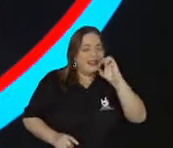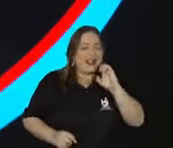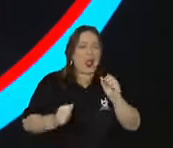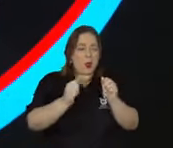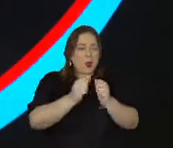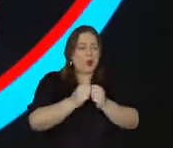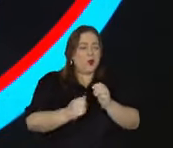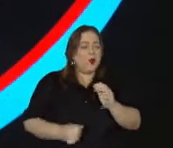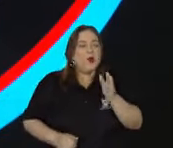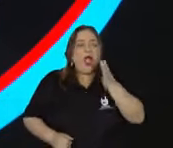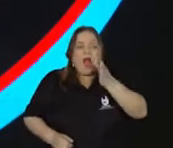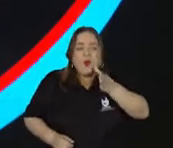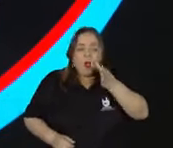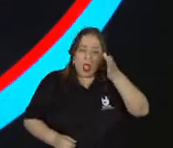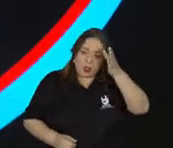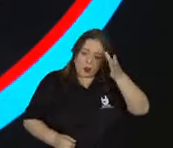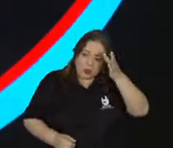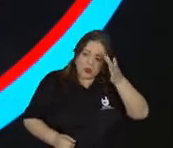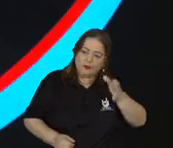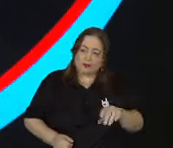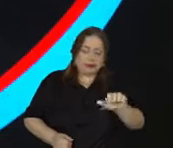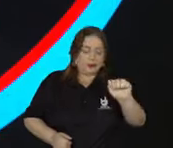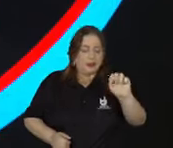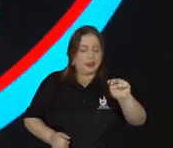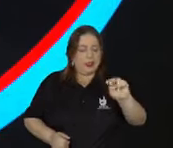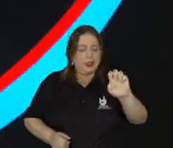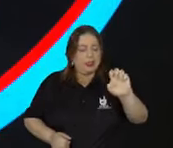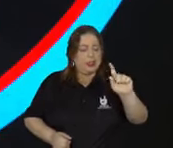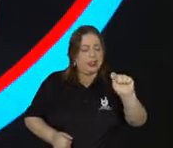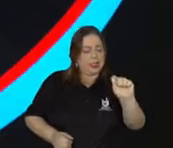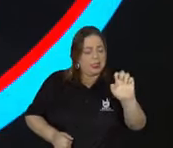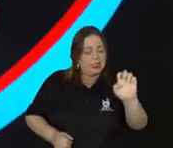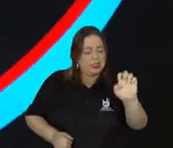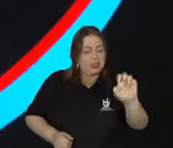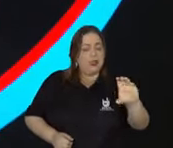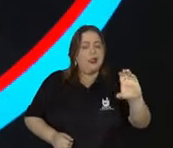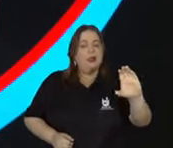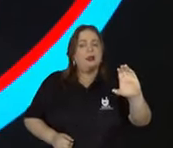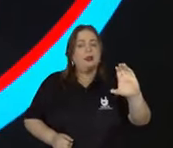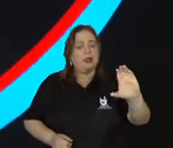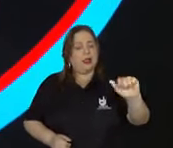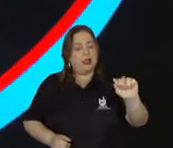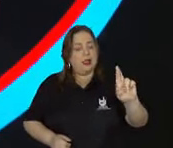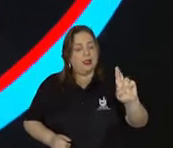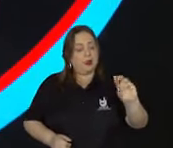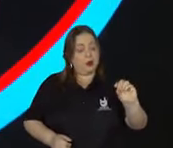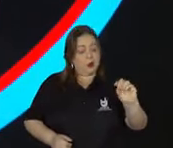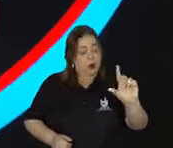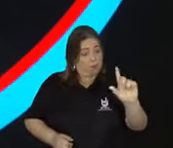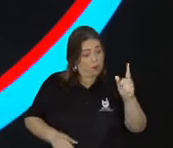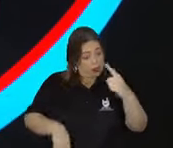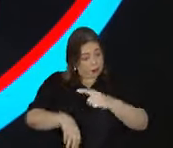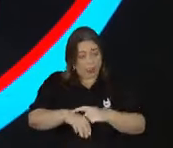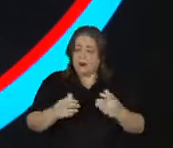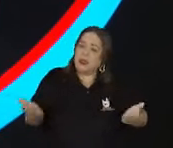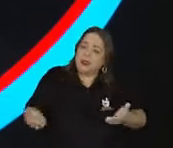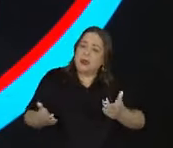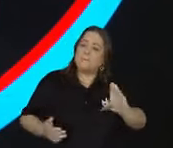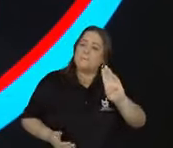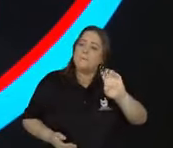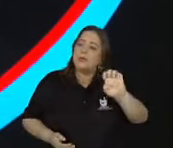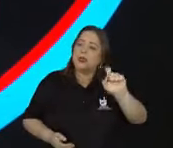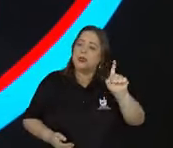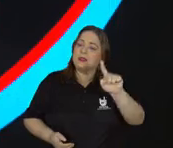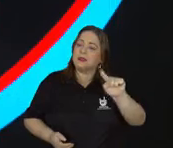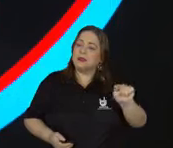Rey. A Nick Martínez y Carol Collazo, que también están con nosotros por primera vez, denle un aplauso. Y a Betsaida, que